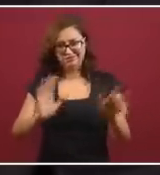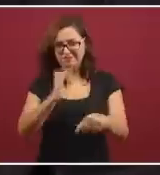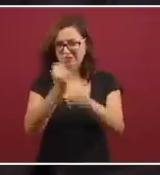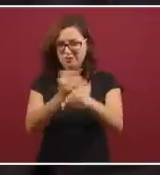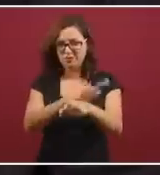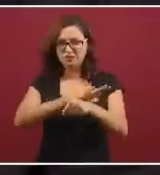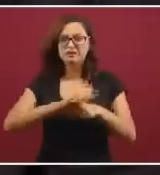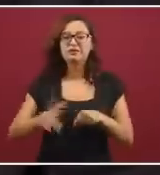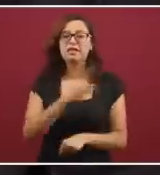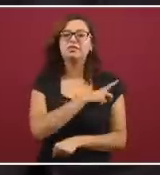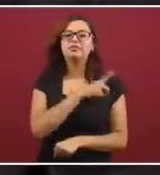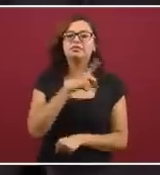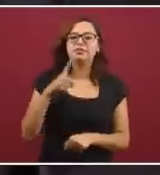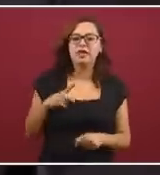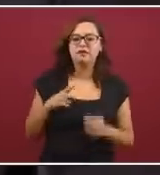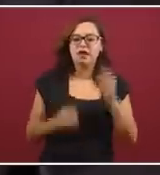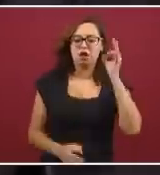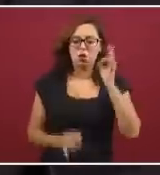entonces